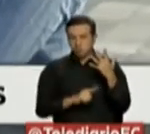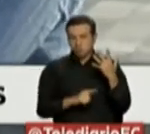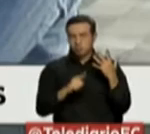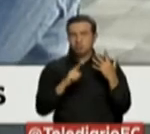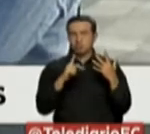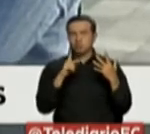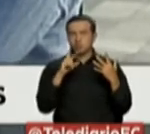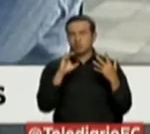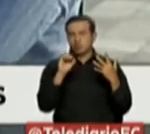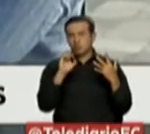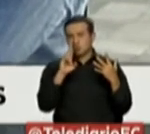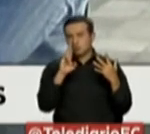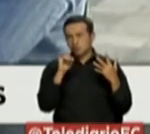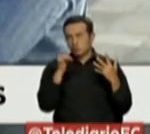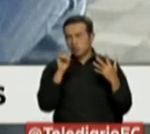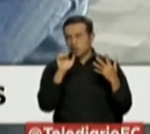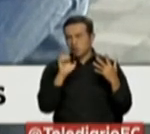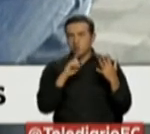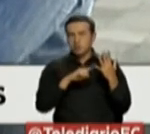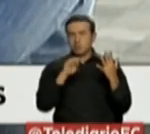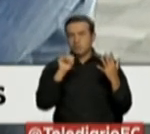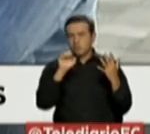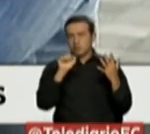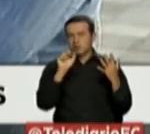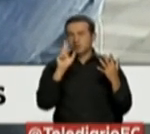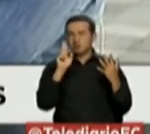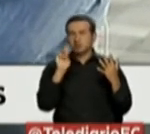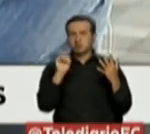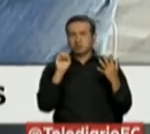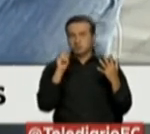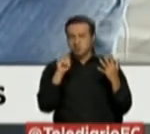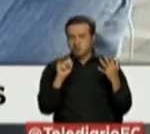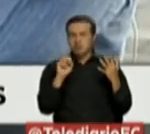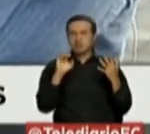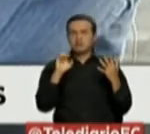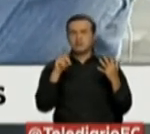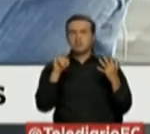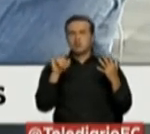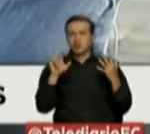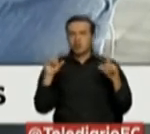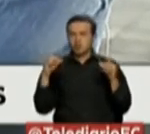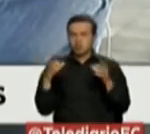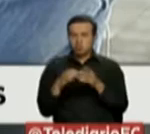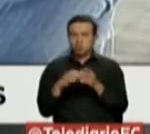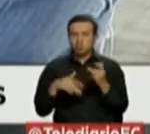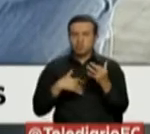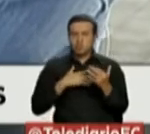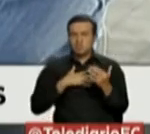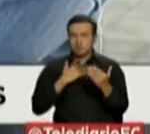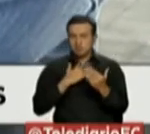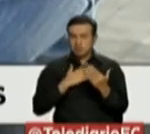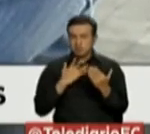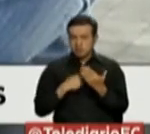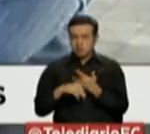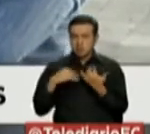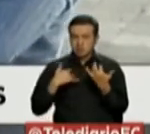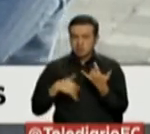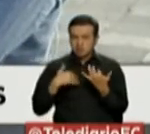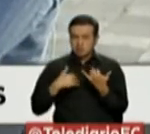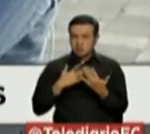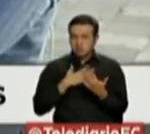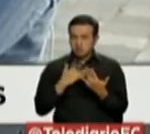como Coraje, Mashmack, Sepelium, que es de la banda donde tocaba mi hijo.